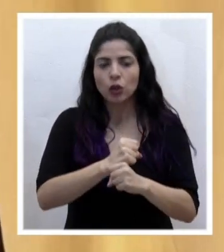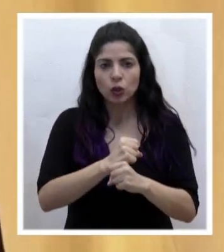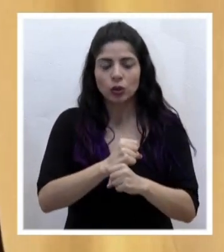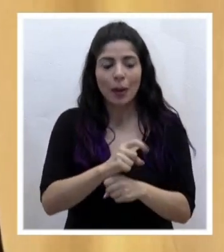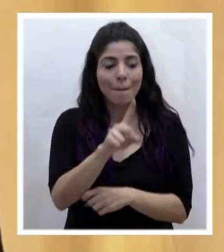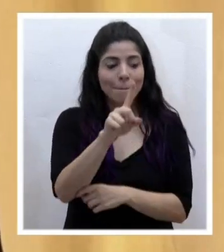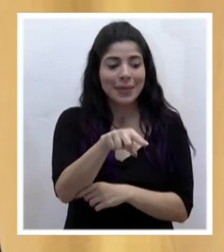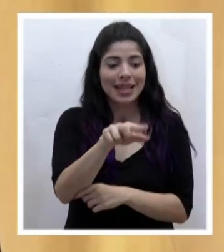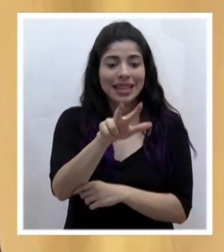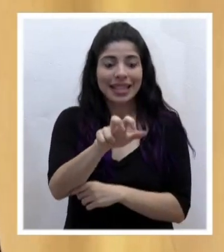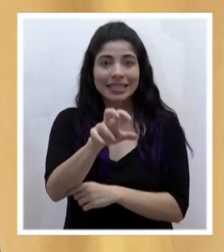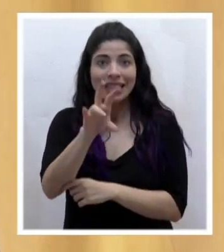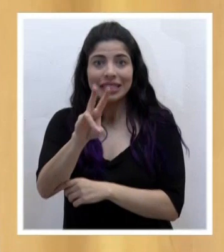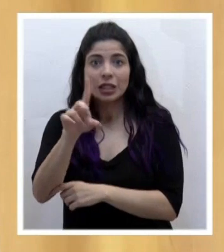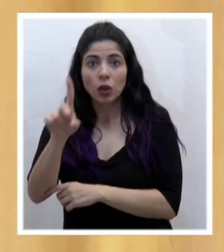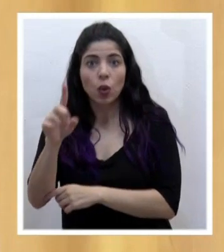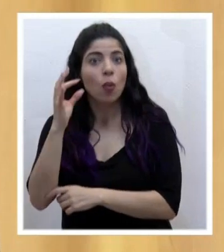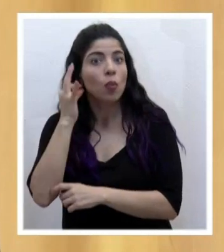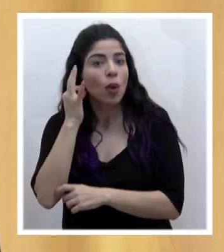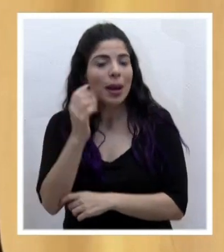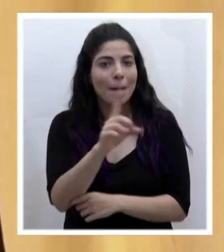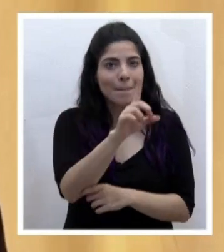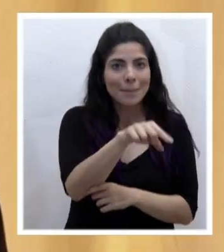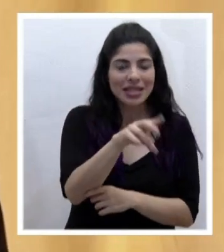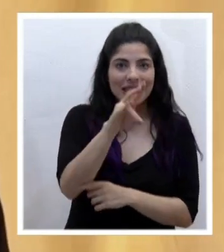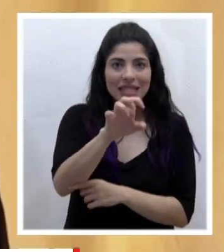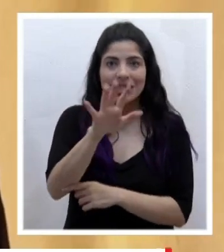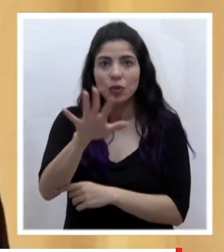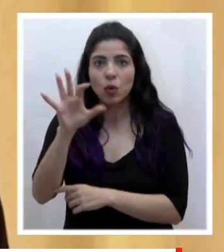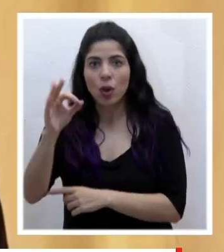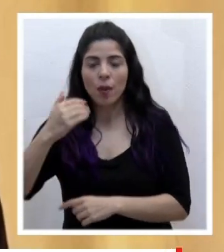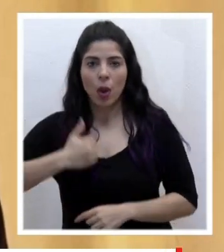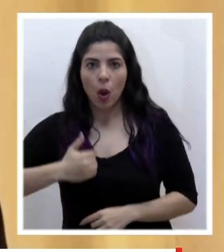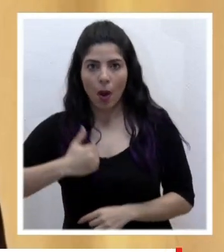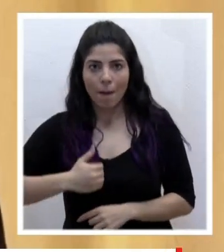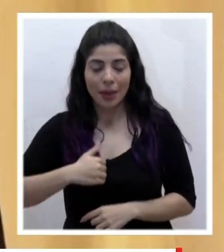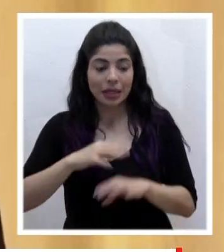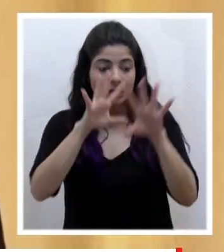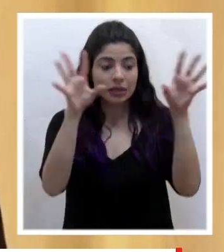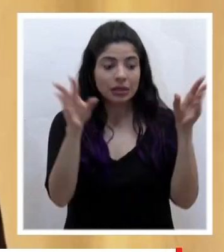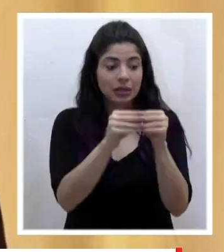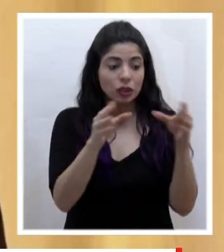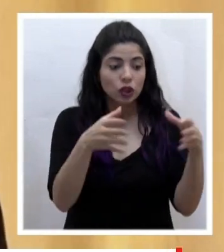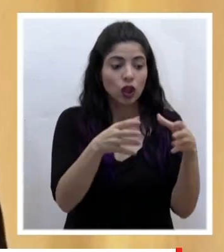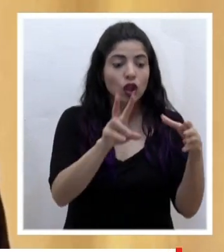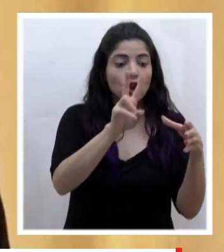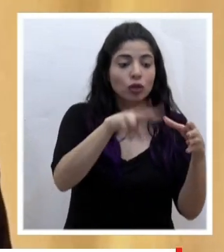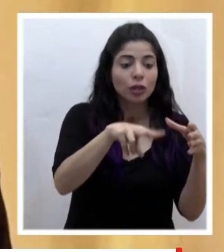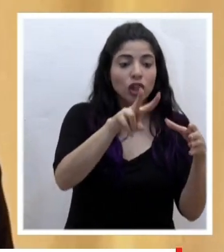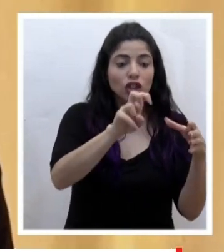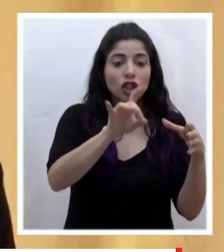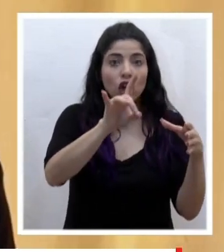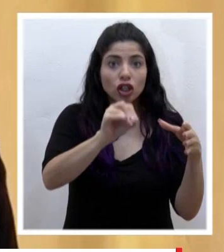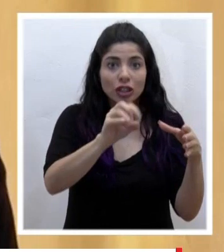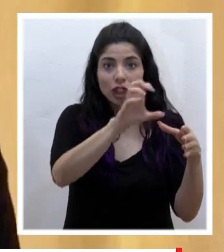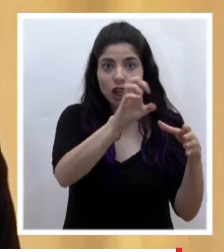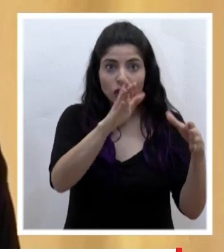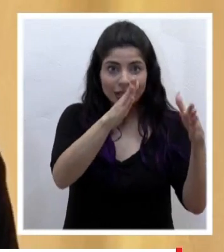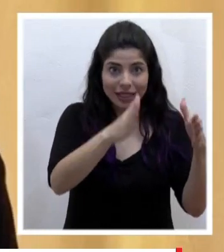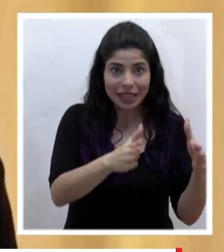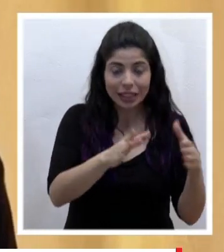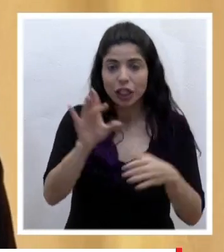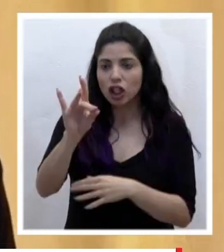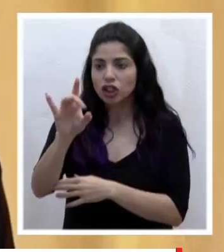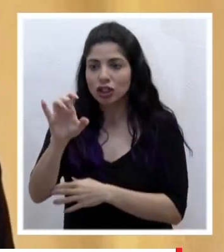de 1.371 mujeres y 1.759 hombres, de los cuales 2.280 son costarricenses